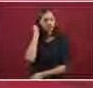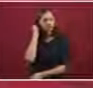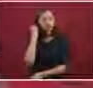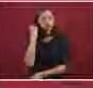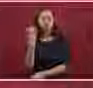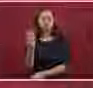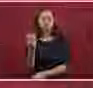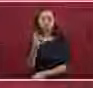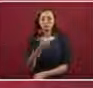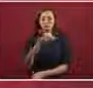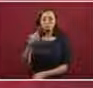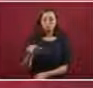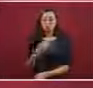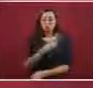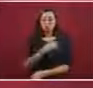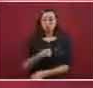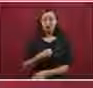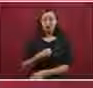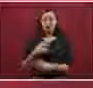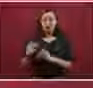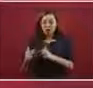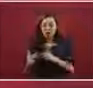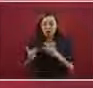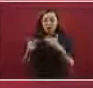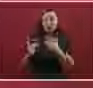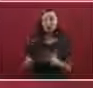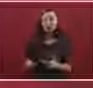cuyo hijo luego